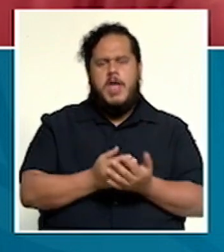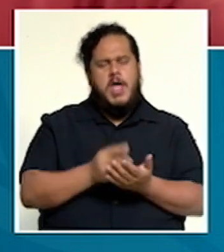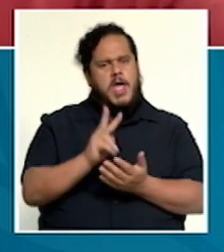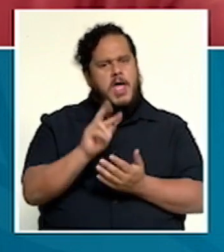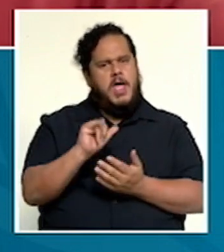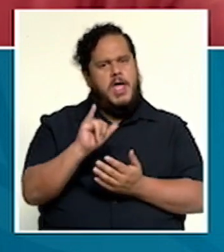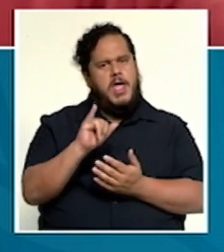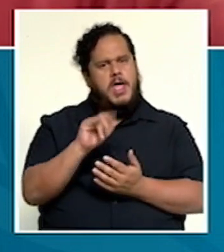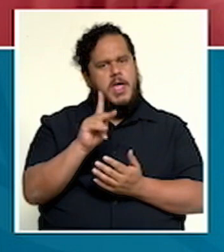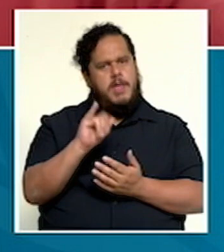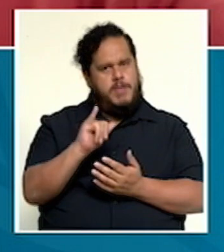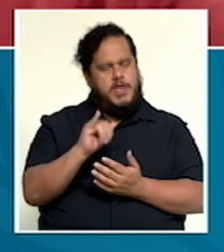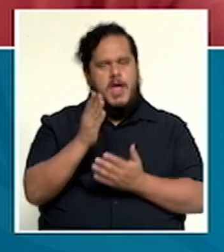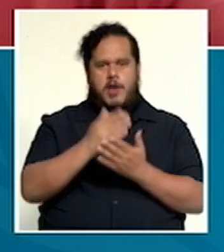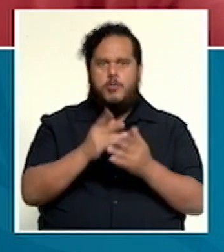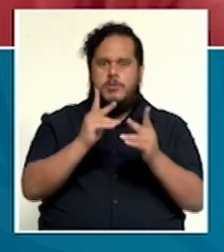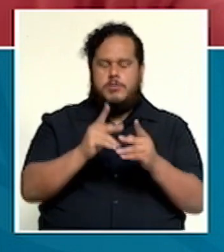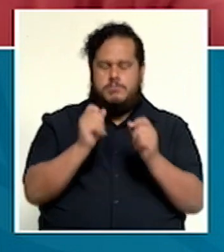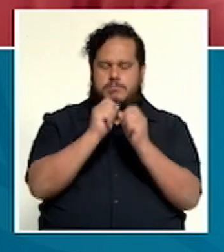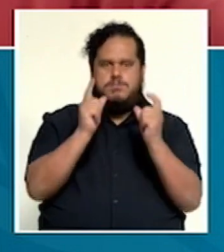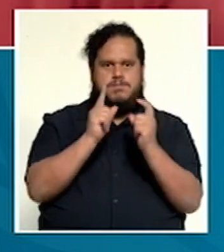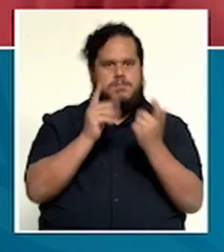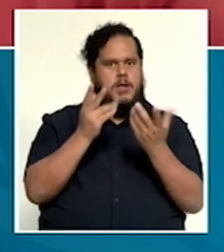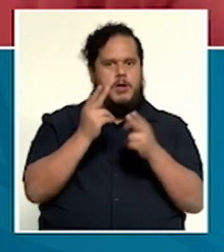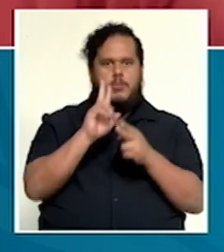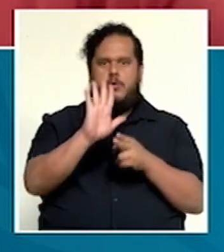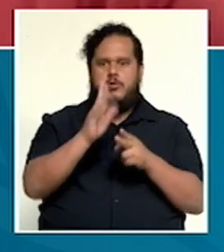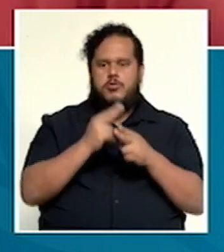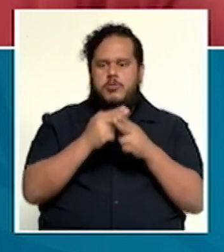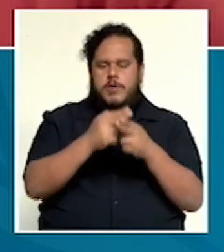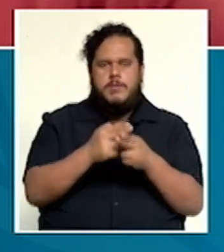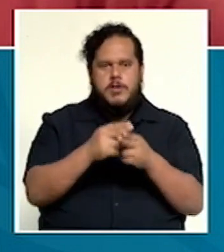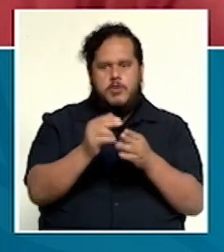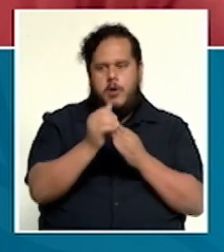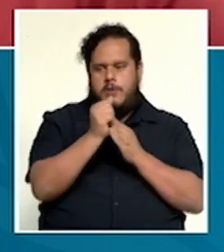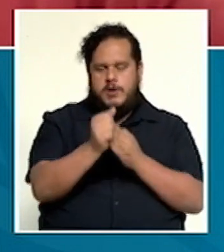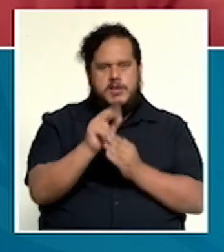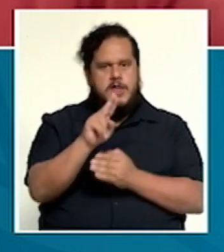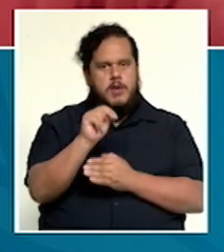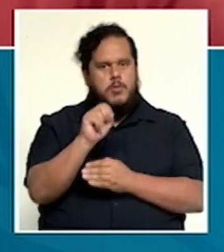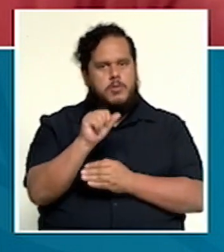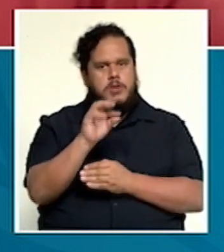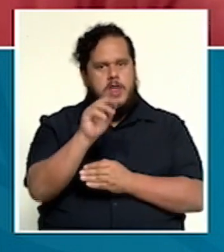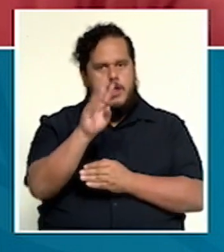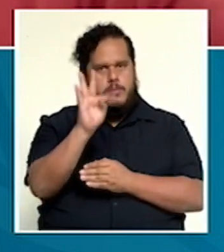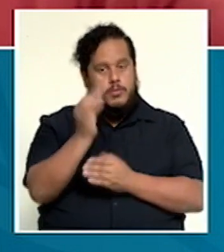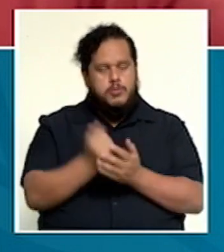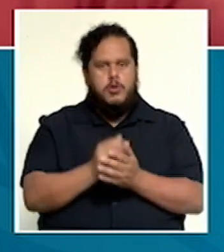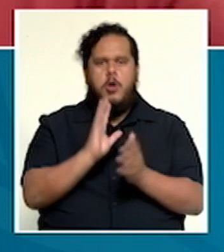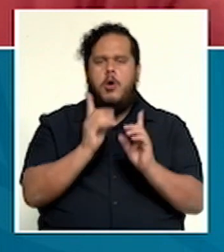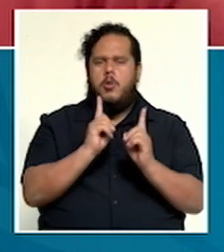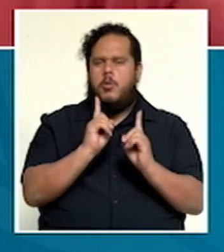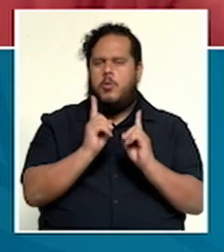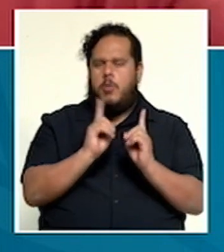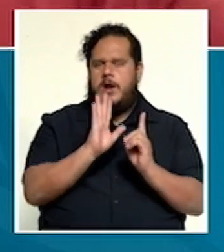se sorprende por su nombramiento al frente de la UNAFUT. ¿Cuál es su relación con el fútbol y con los